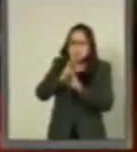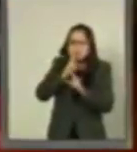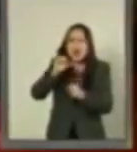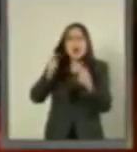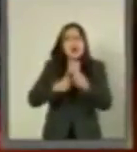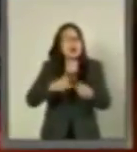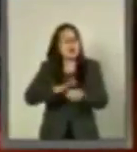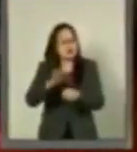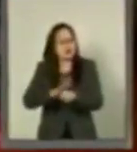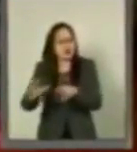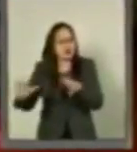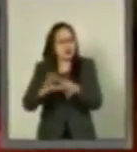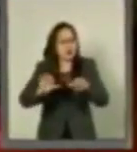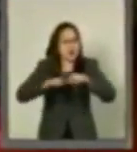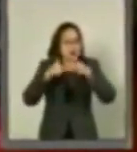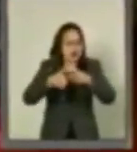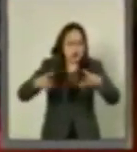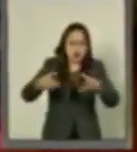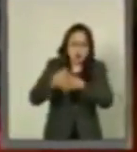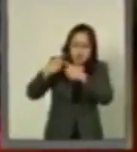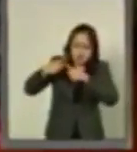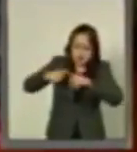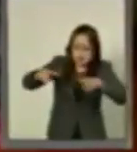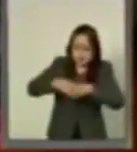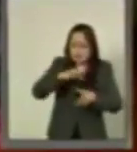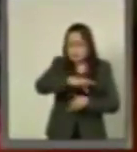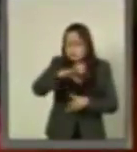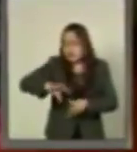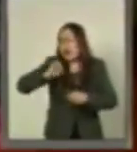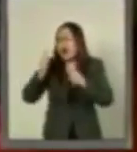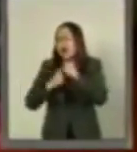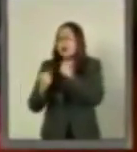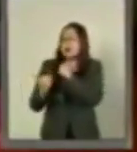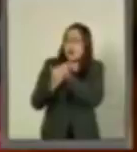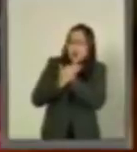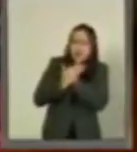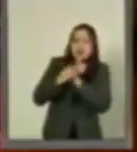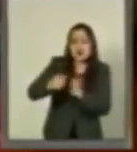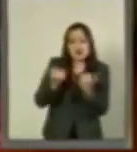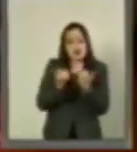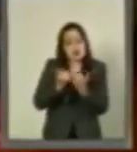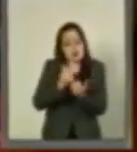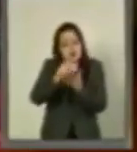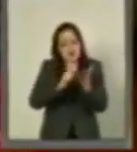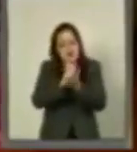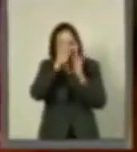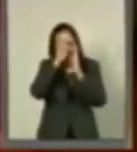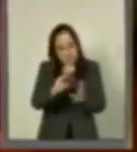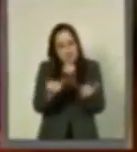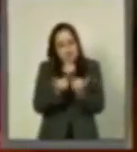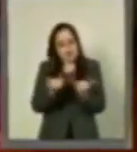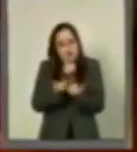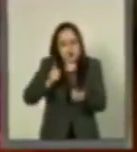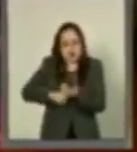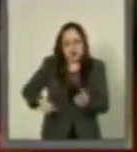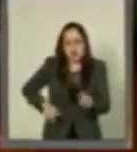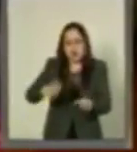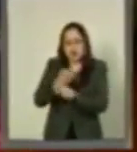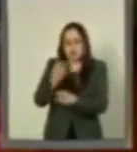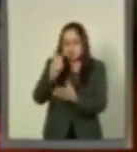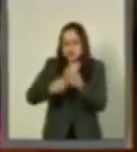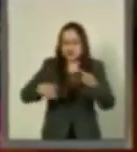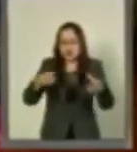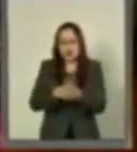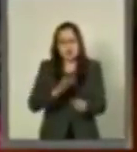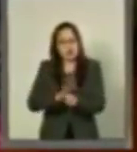cualquier organización o sector de la población, pero también debe haber un respeto a la ley. Y el que esté en gobernación, ambas cosas, no le veo